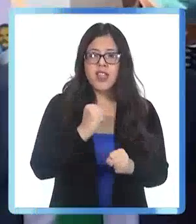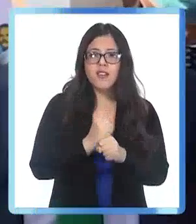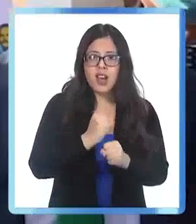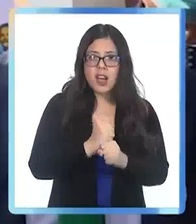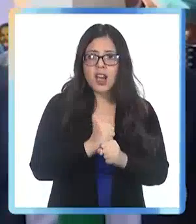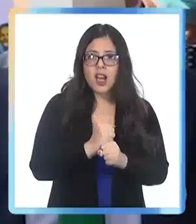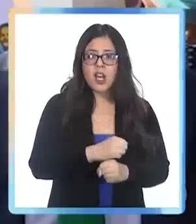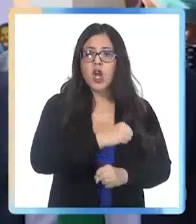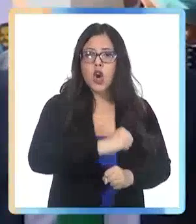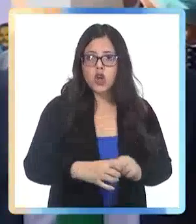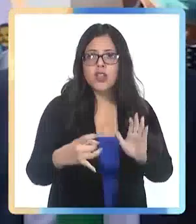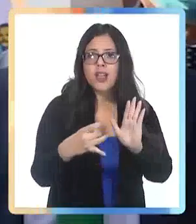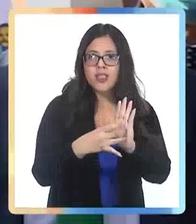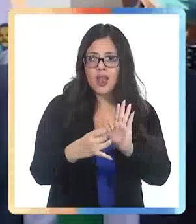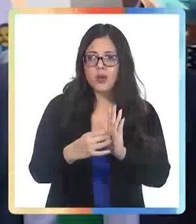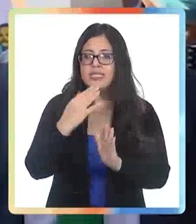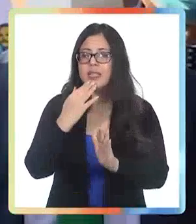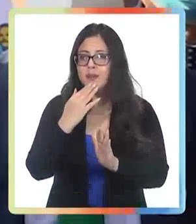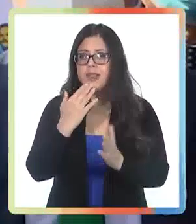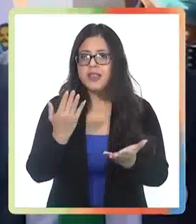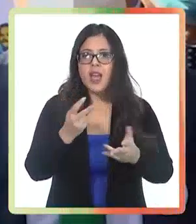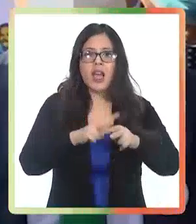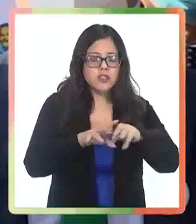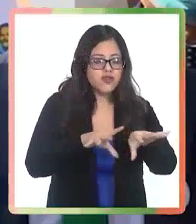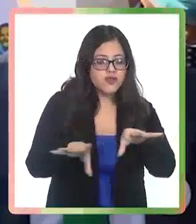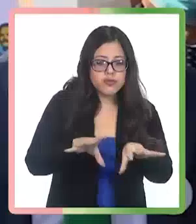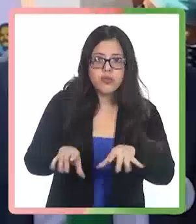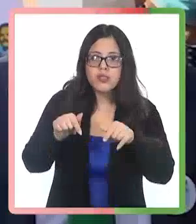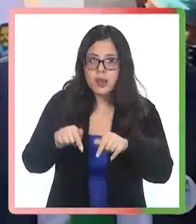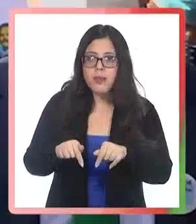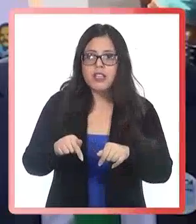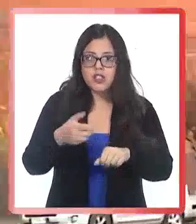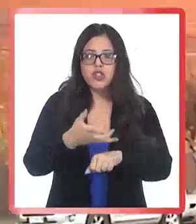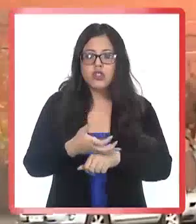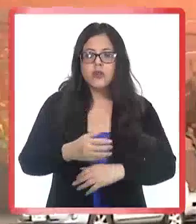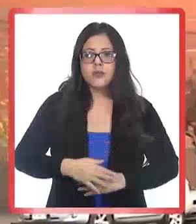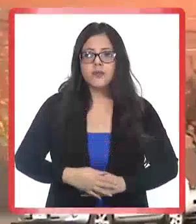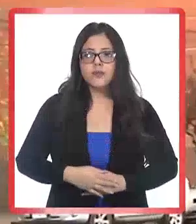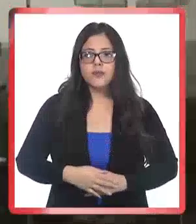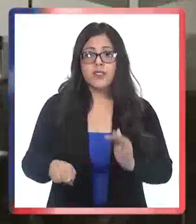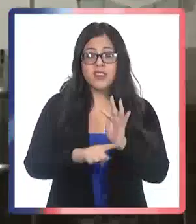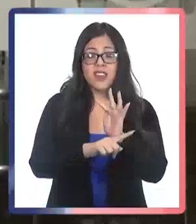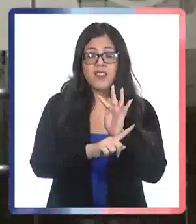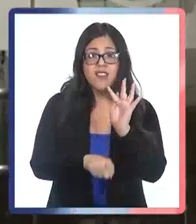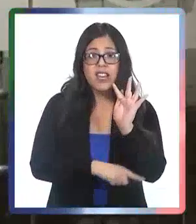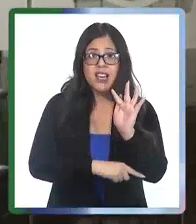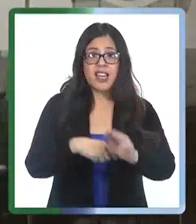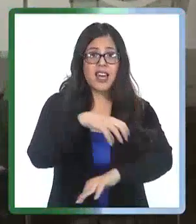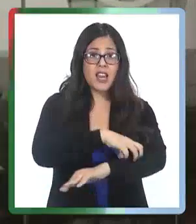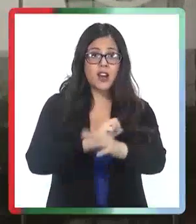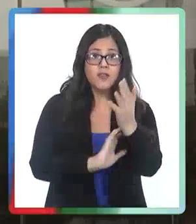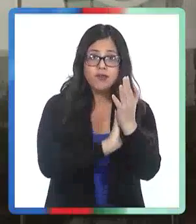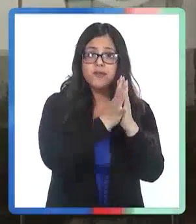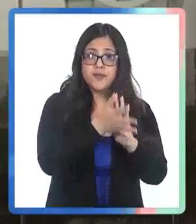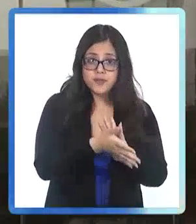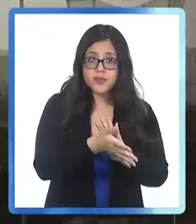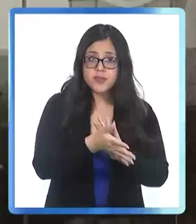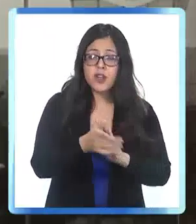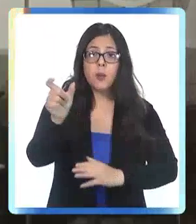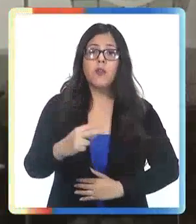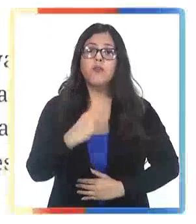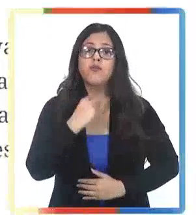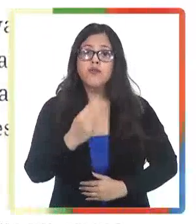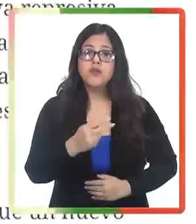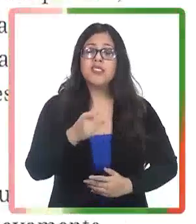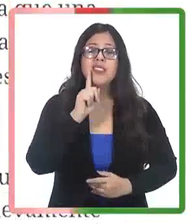a trabajar contra la delincuencia y estamos haciendo acciones para que eso ocurra. La Fiscalía Regional de la Araucanía, a través de